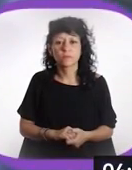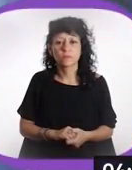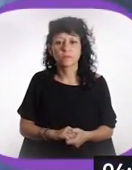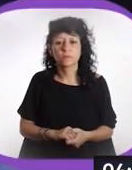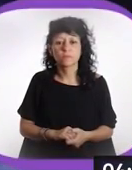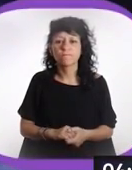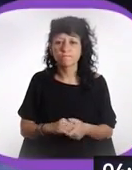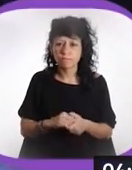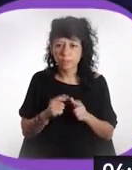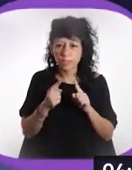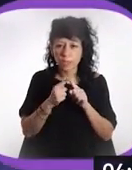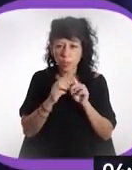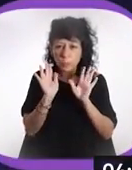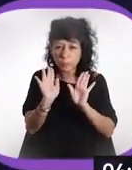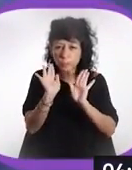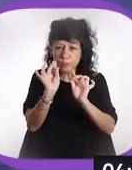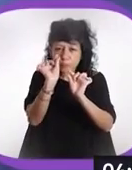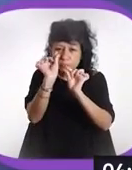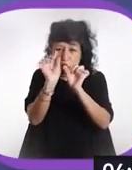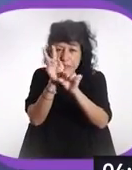¿De acuerdo? Cuidado.